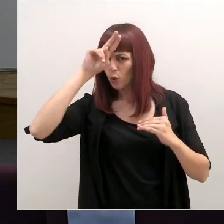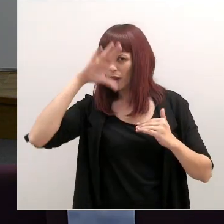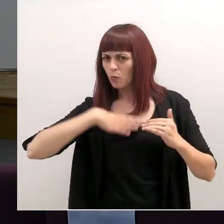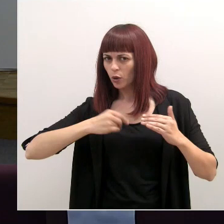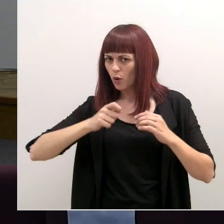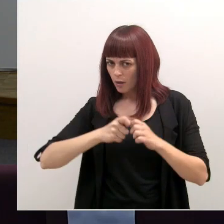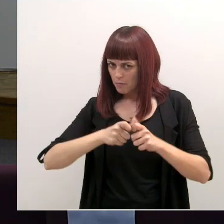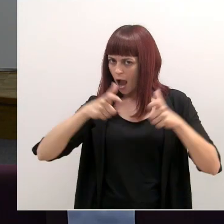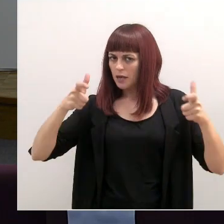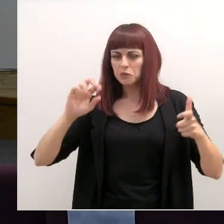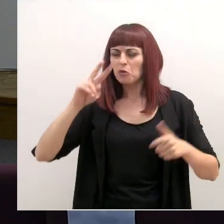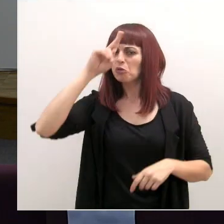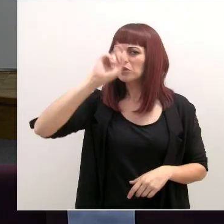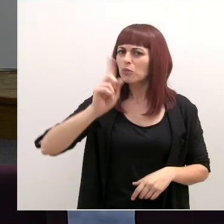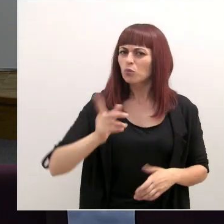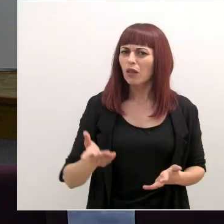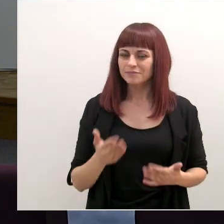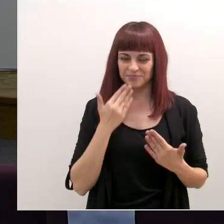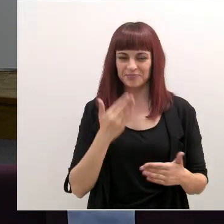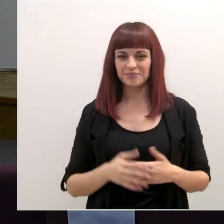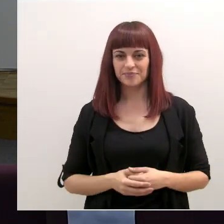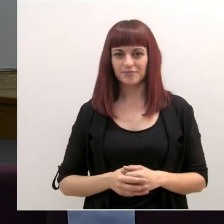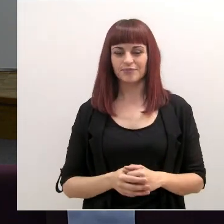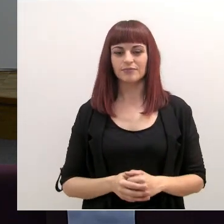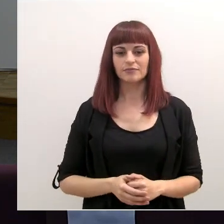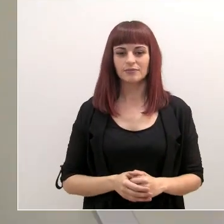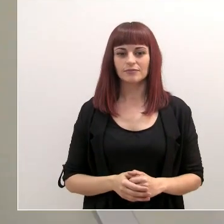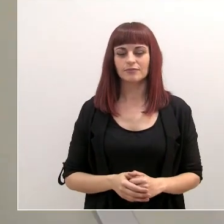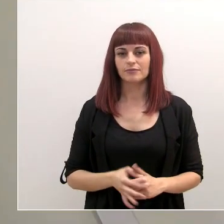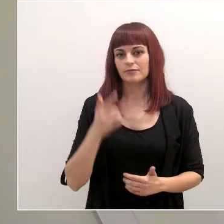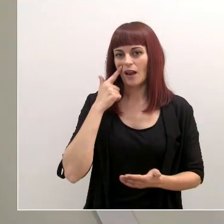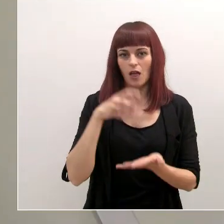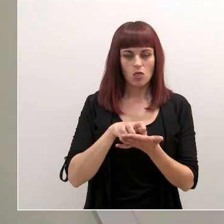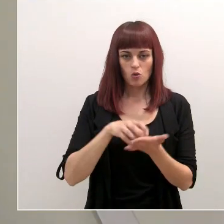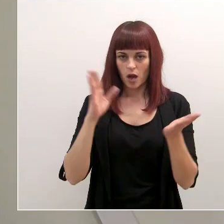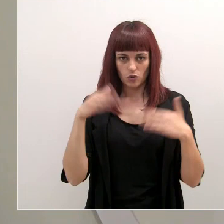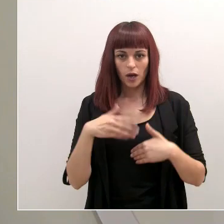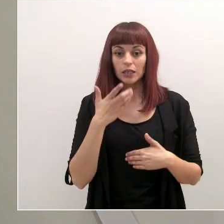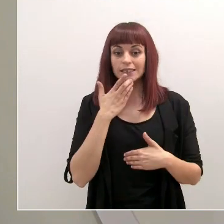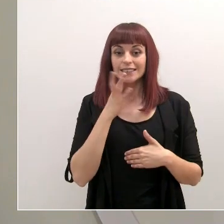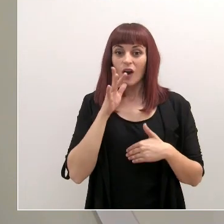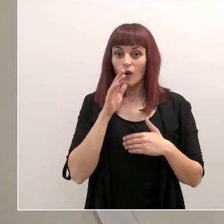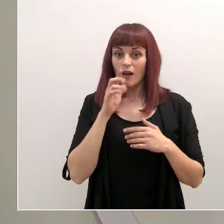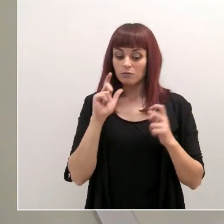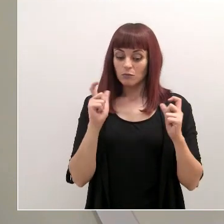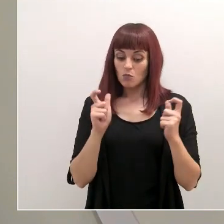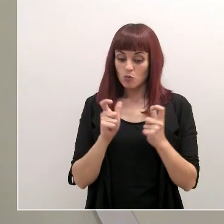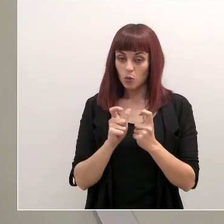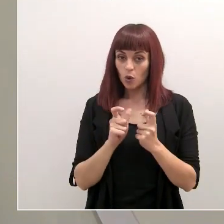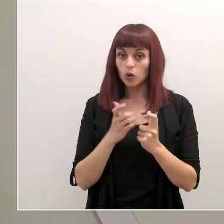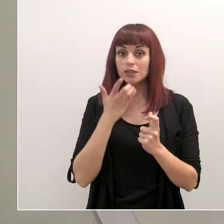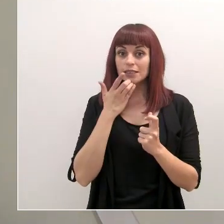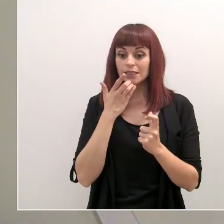no tienen preocupación al respecto? Gracias. Lo que no cabe duda es que llegar a niveles muy bajos, ¿no? Si no mantenemos